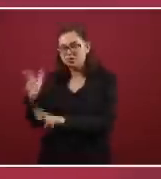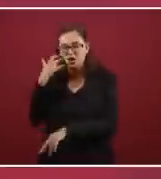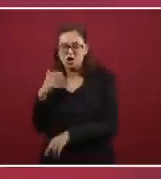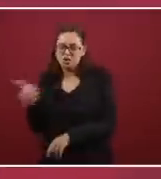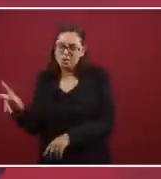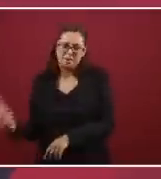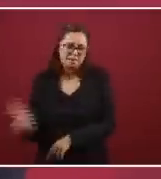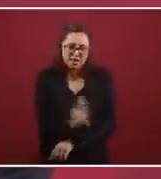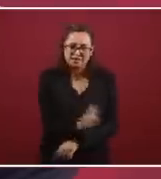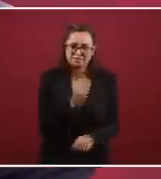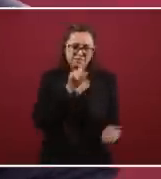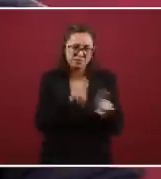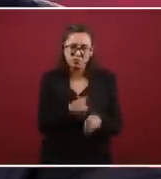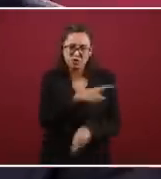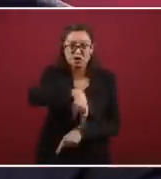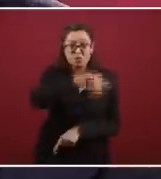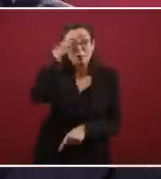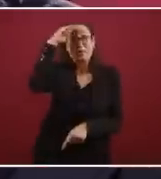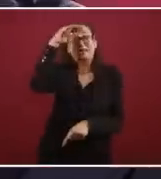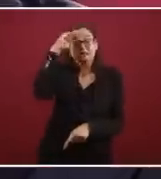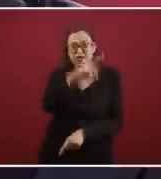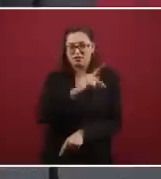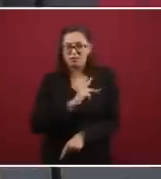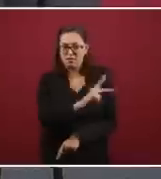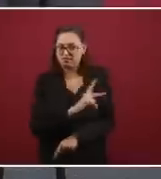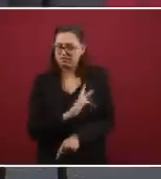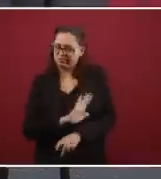pues aunque sepan